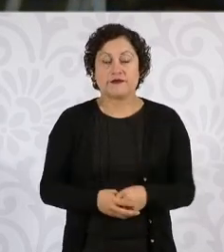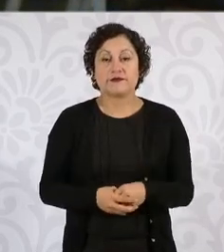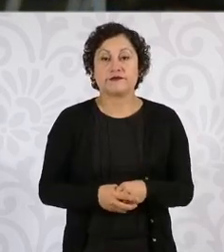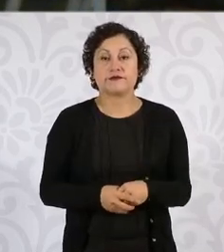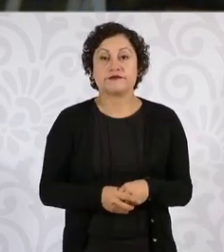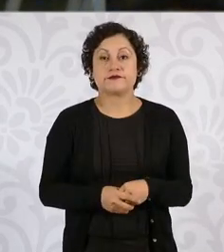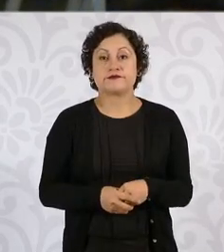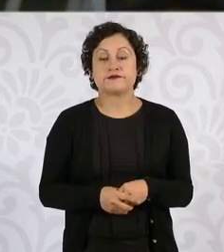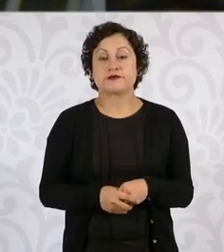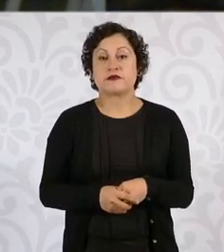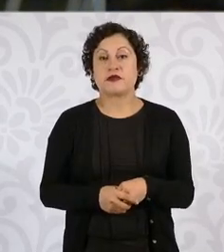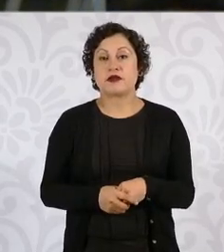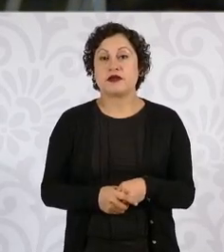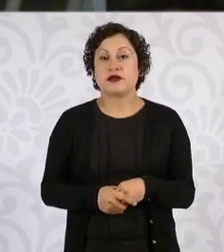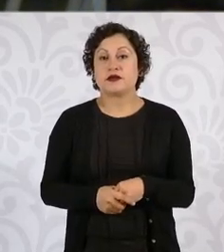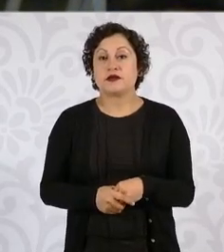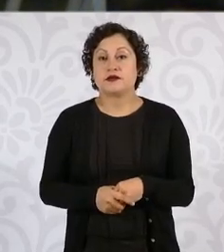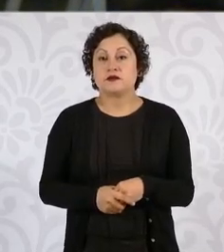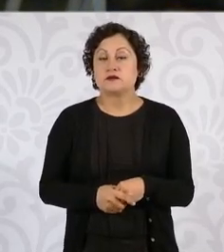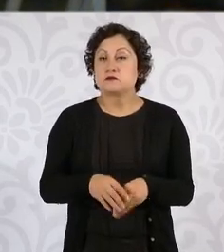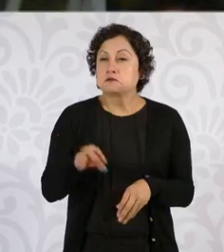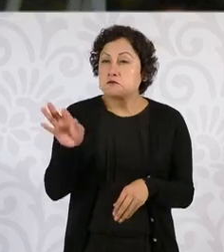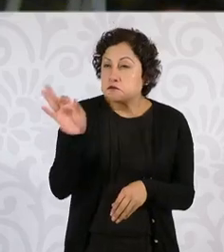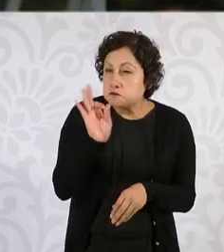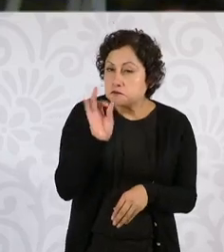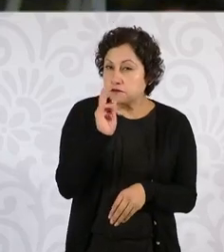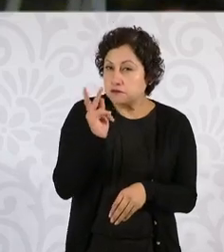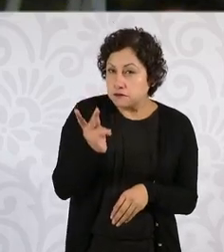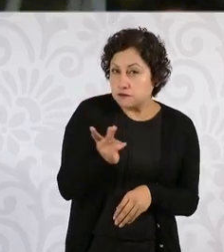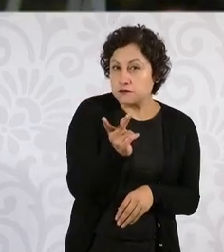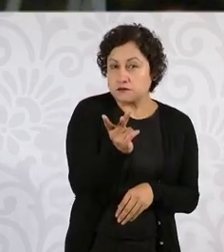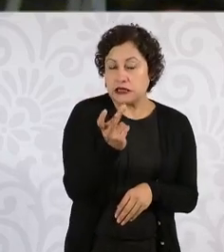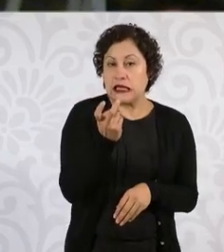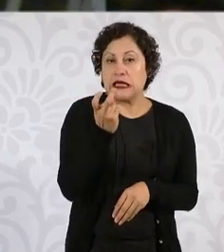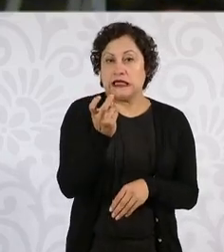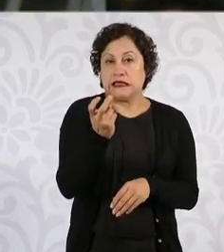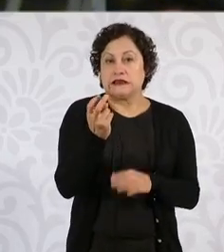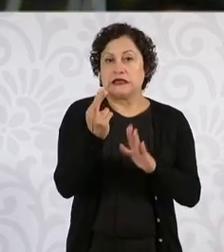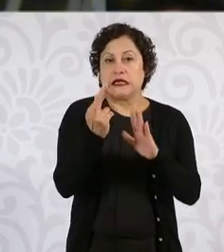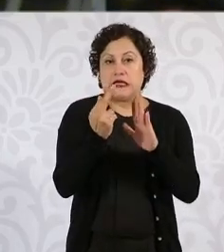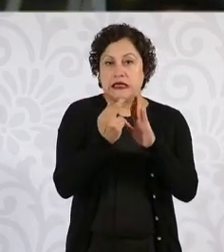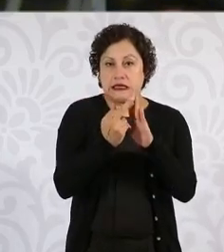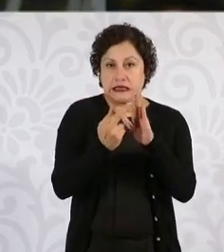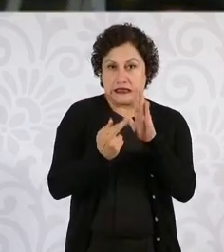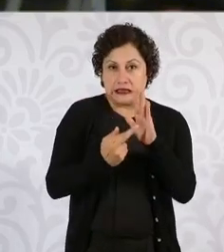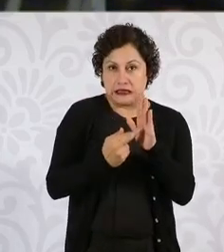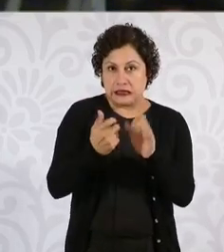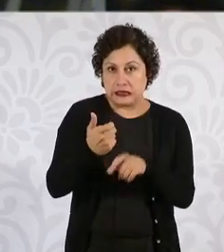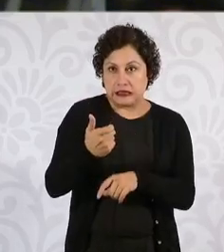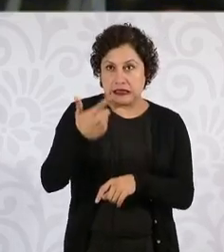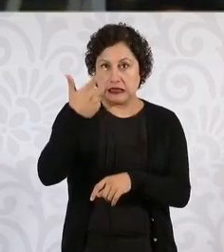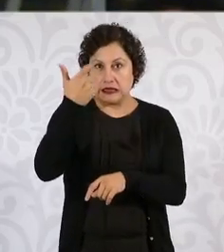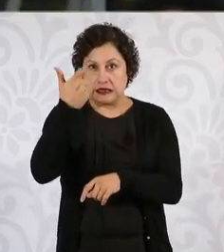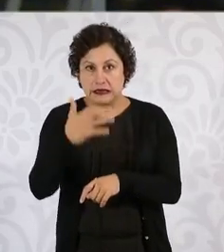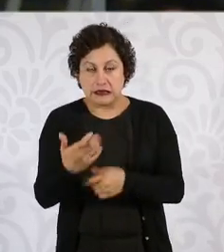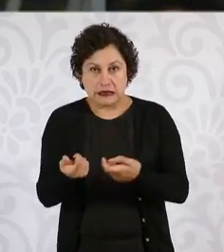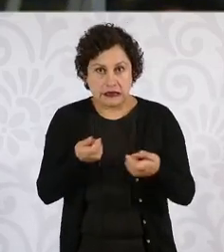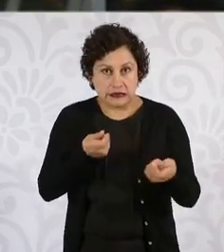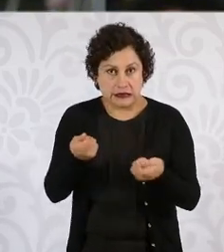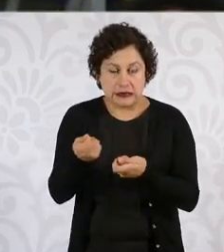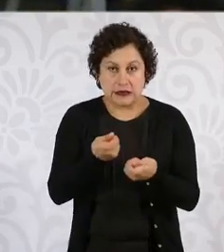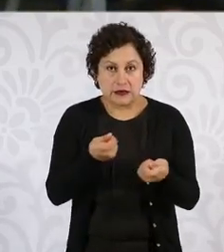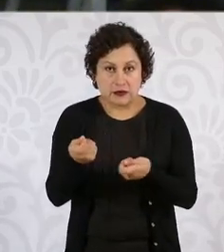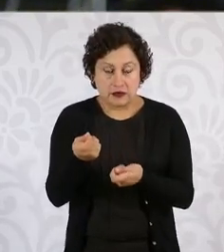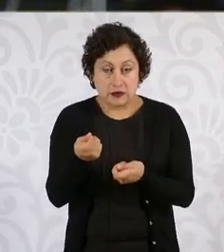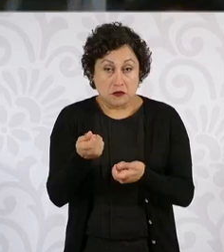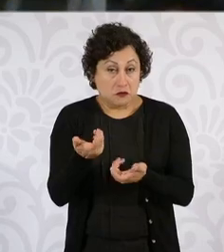¿se puede decir que va a ser un regulador de los precios el que, bueno, ya sean preponderantes? Sería